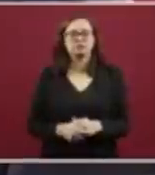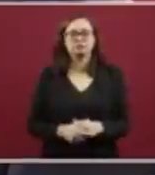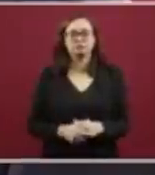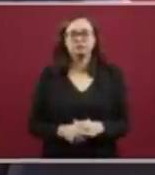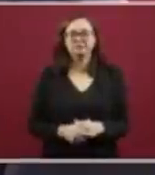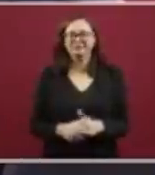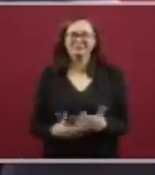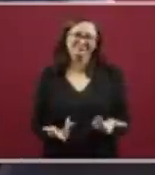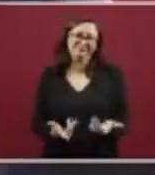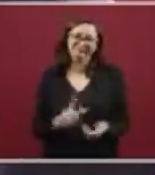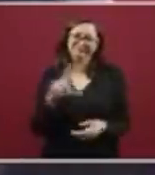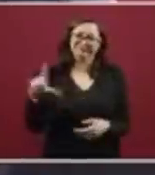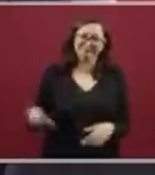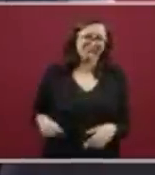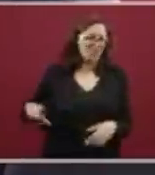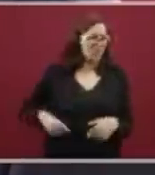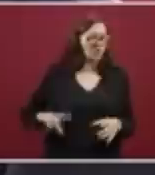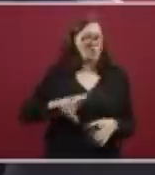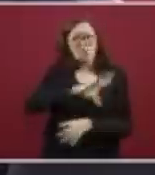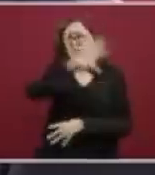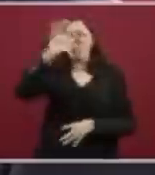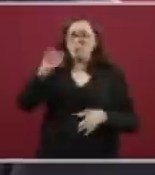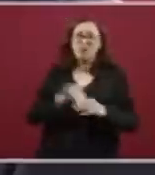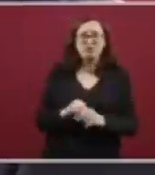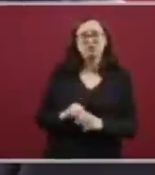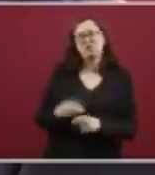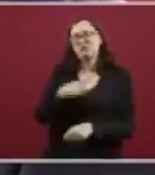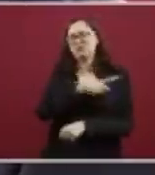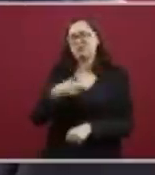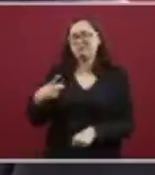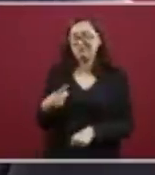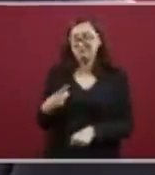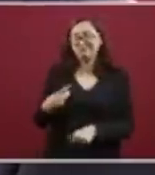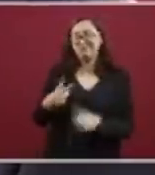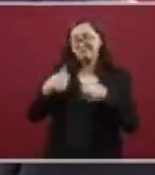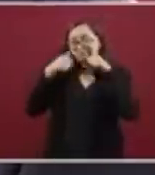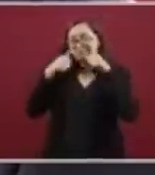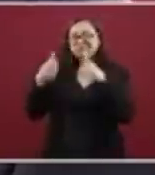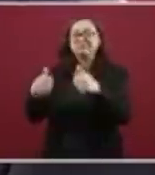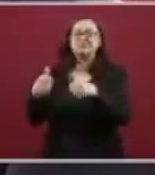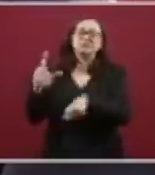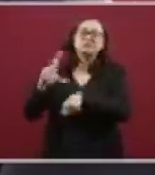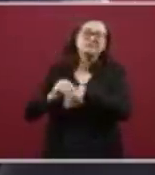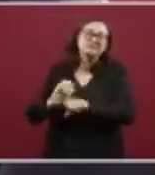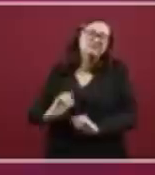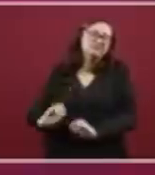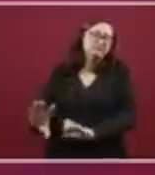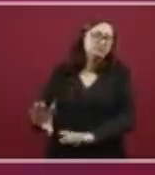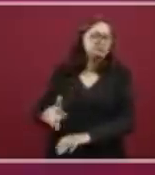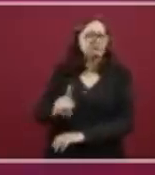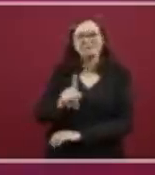Eso es un asunto del Estado. Esto no podemos permitirlo bajo ninguna circunstancia.